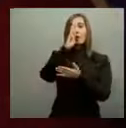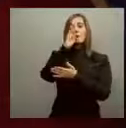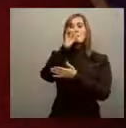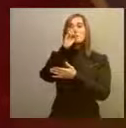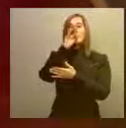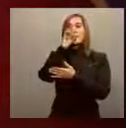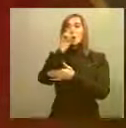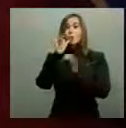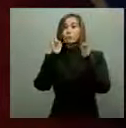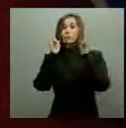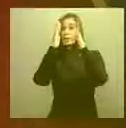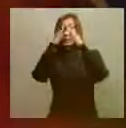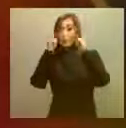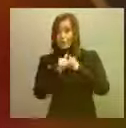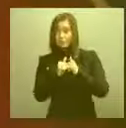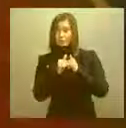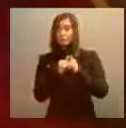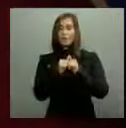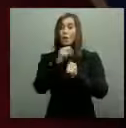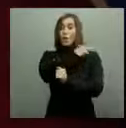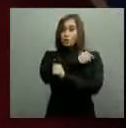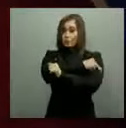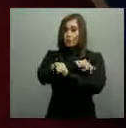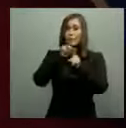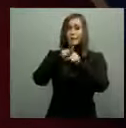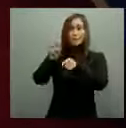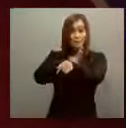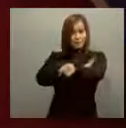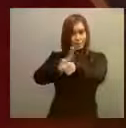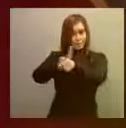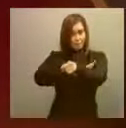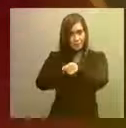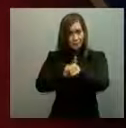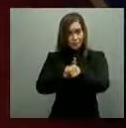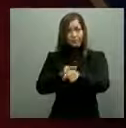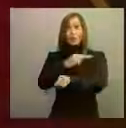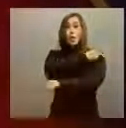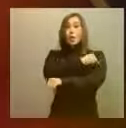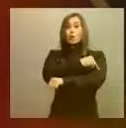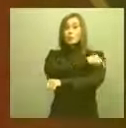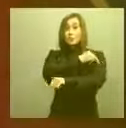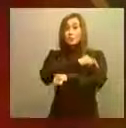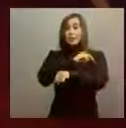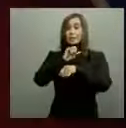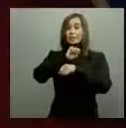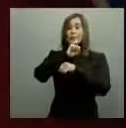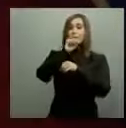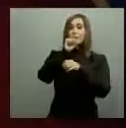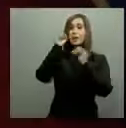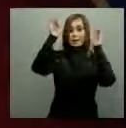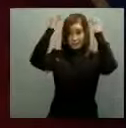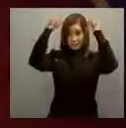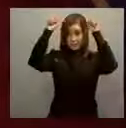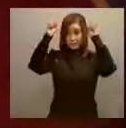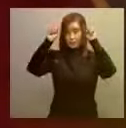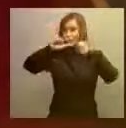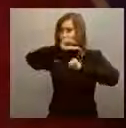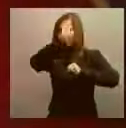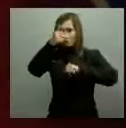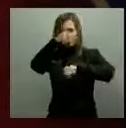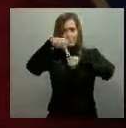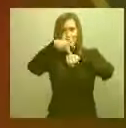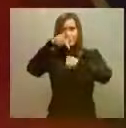de la Altagracia, el de Villahermosa en la provincia de La Romana, el de San José de las Matas y el del Ceibo, entre otros.